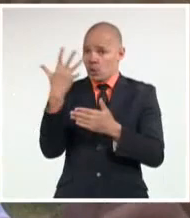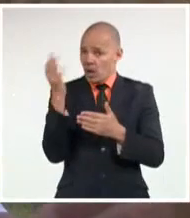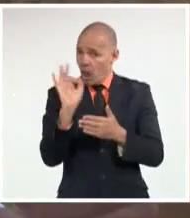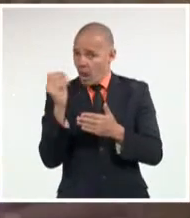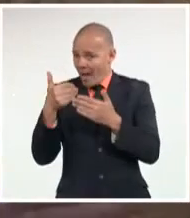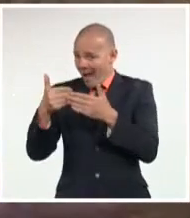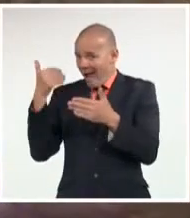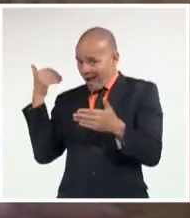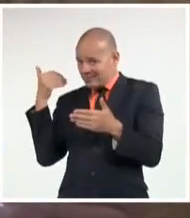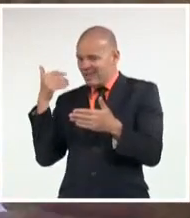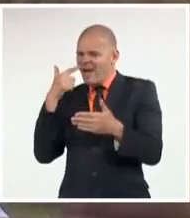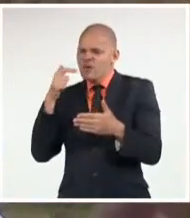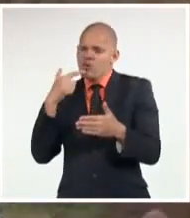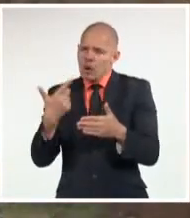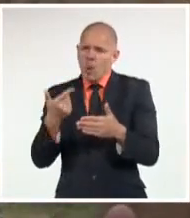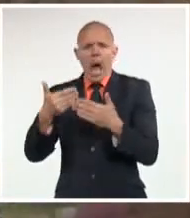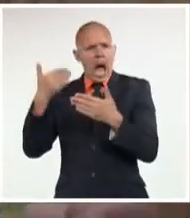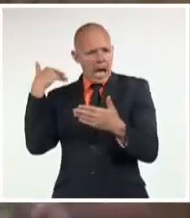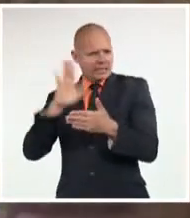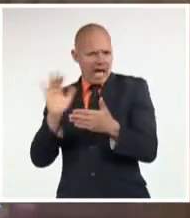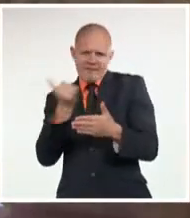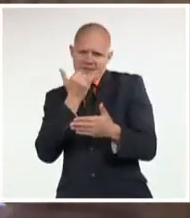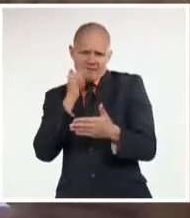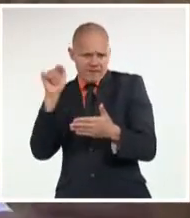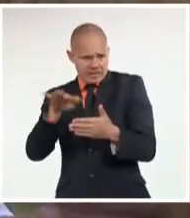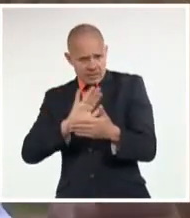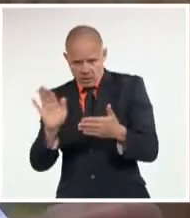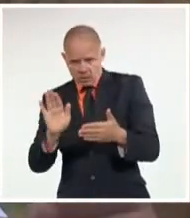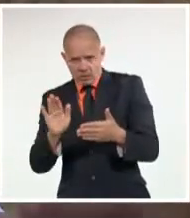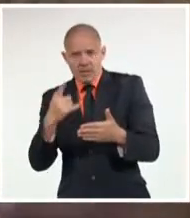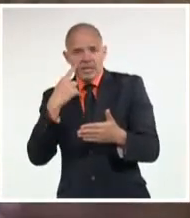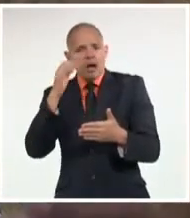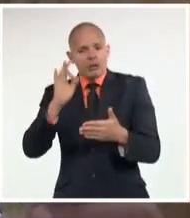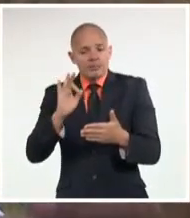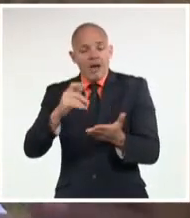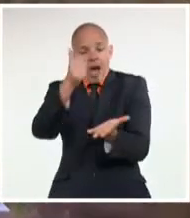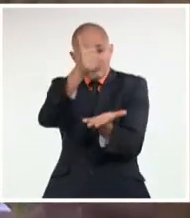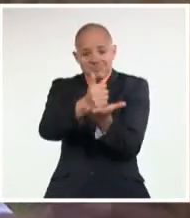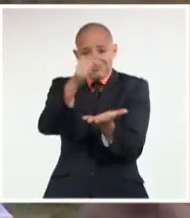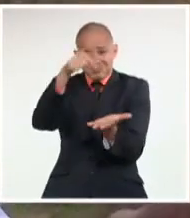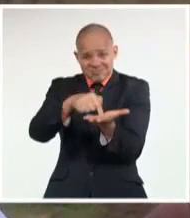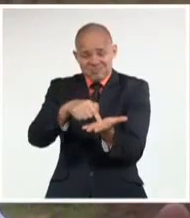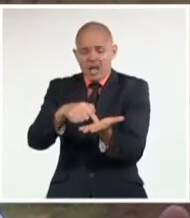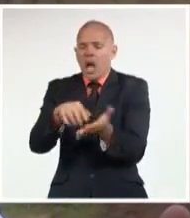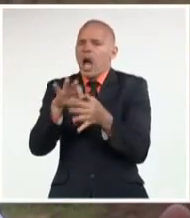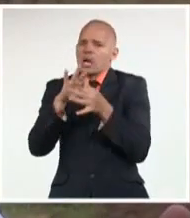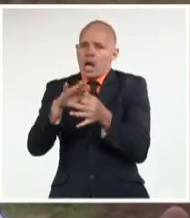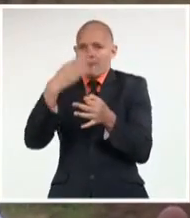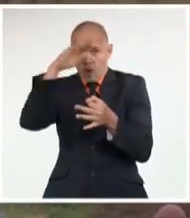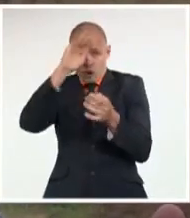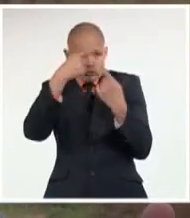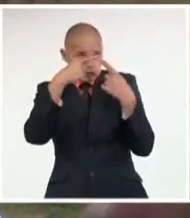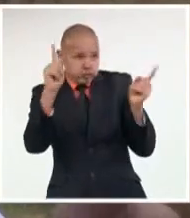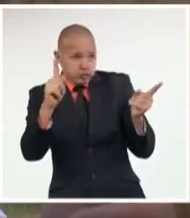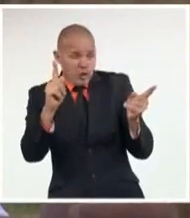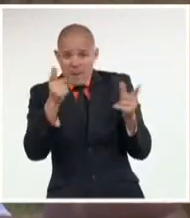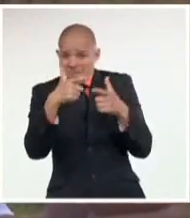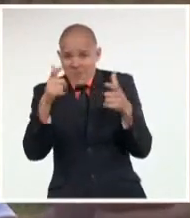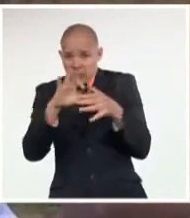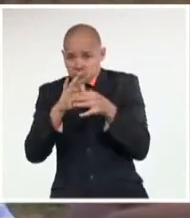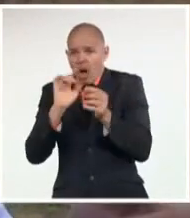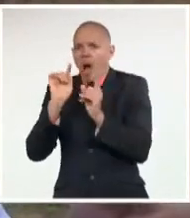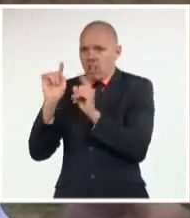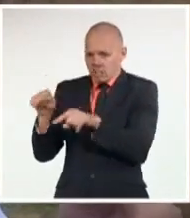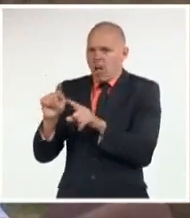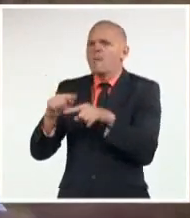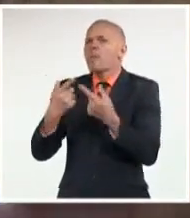Río estaba afectada, una de las provincias y de las cabeceras más afectadas por equipo de bombeo,